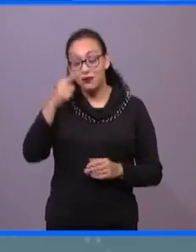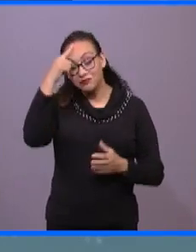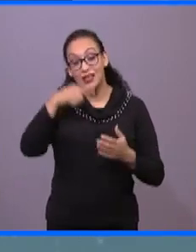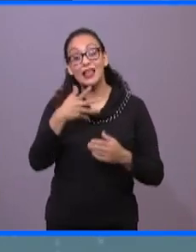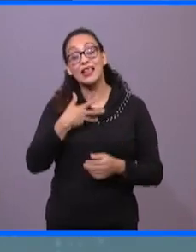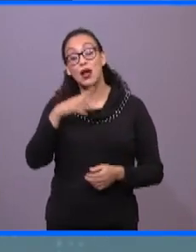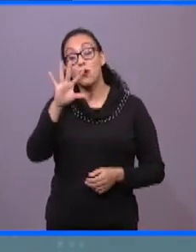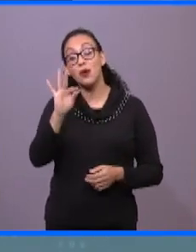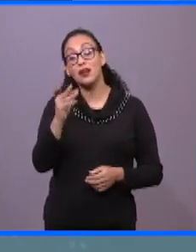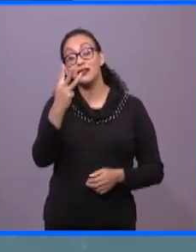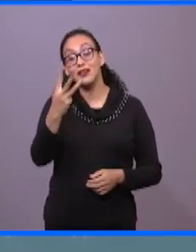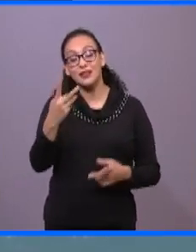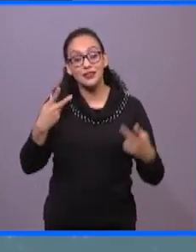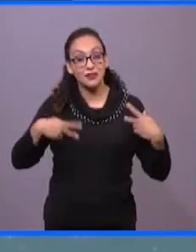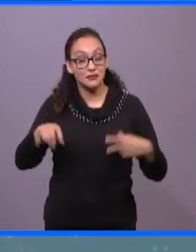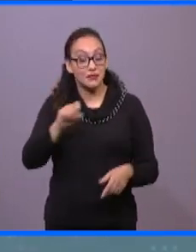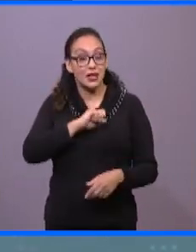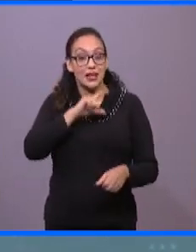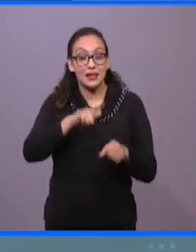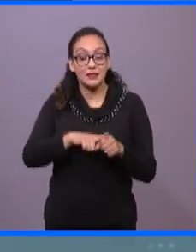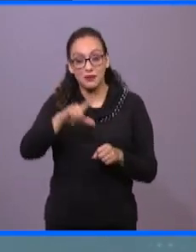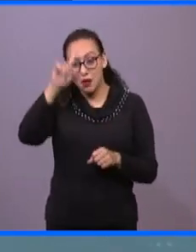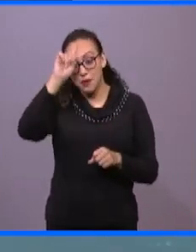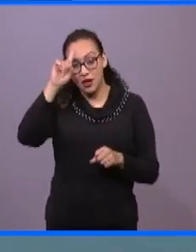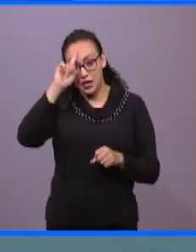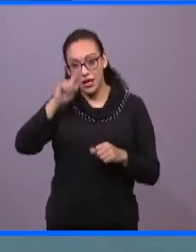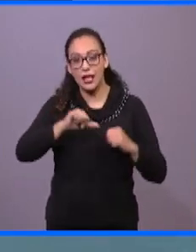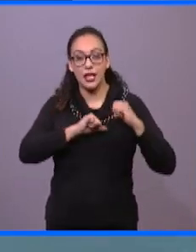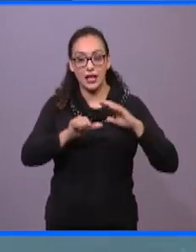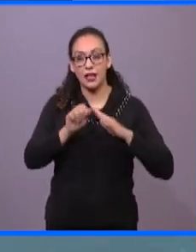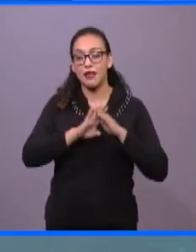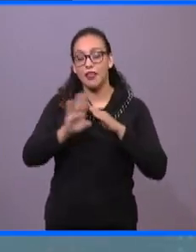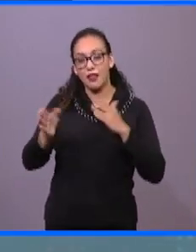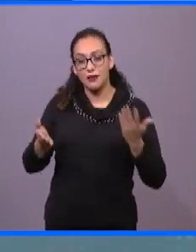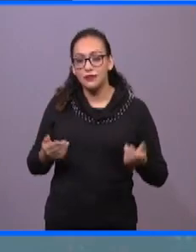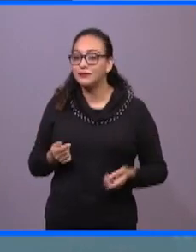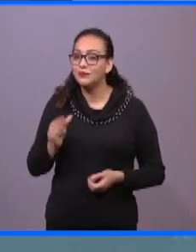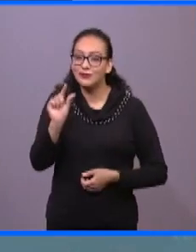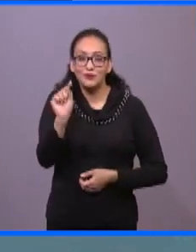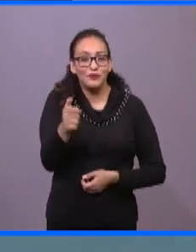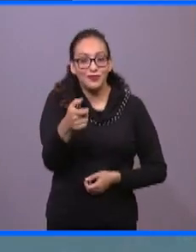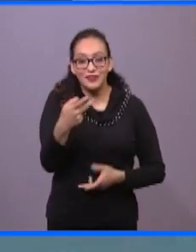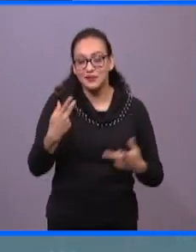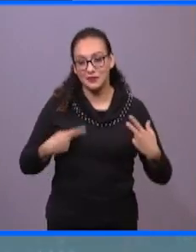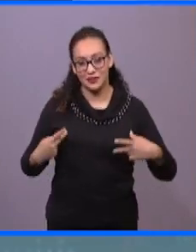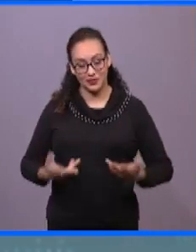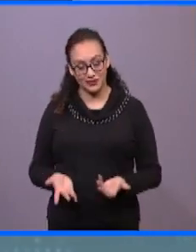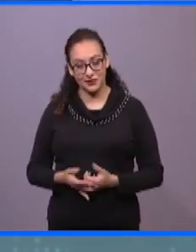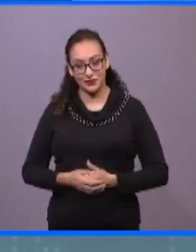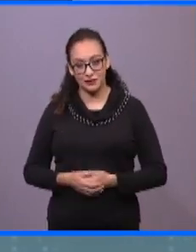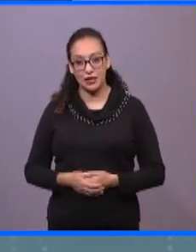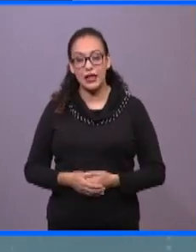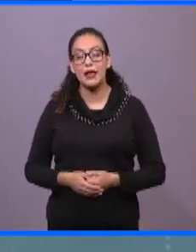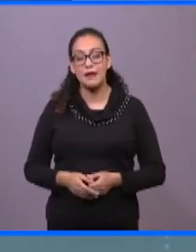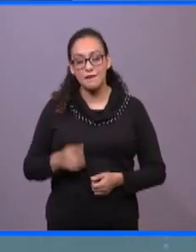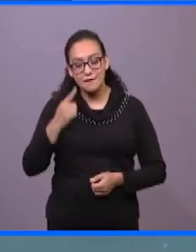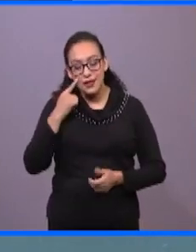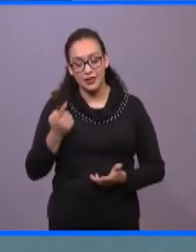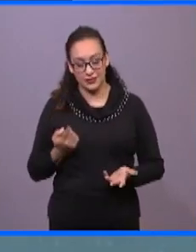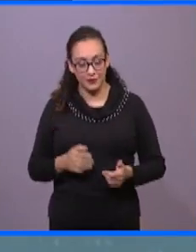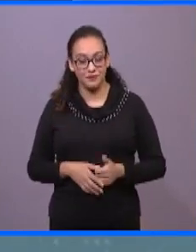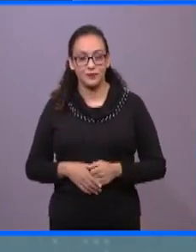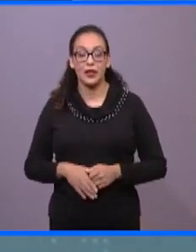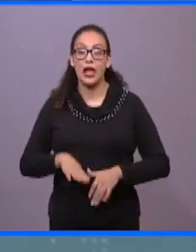personas asesoras especializadas en situación de movilidad para la atención de estos asuntos. Y, ejemplo, a